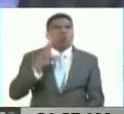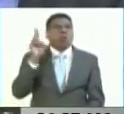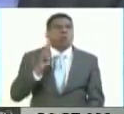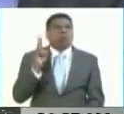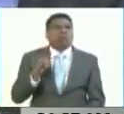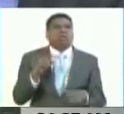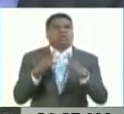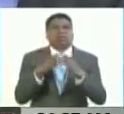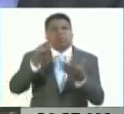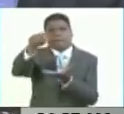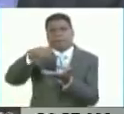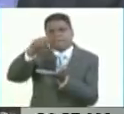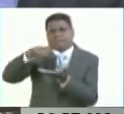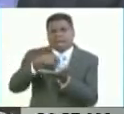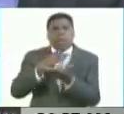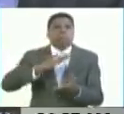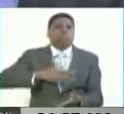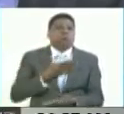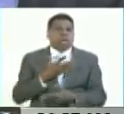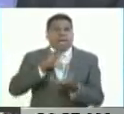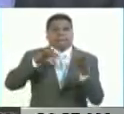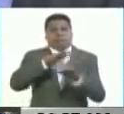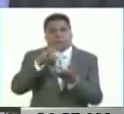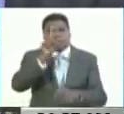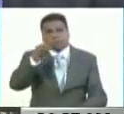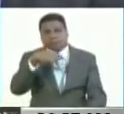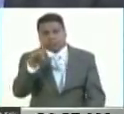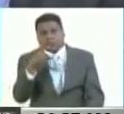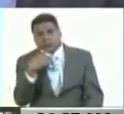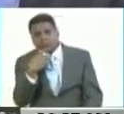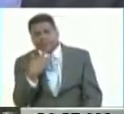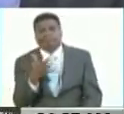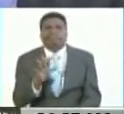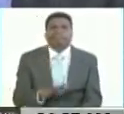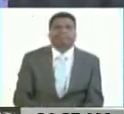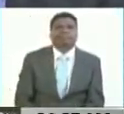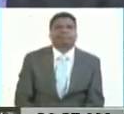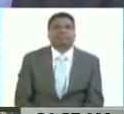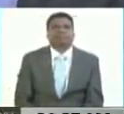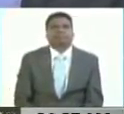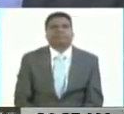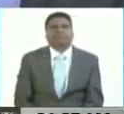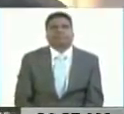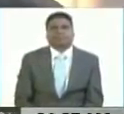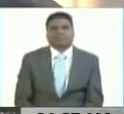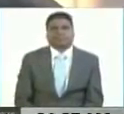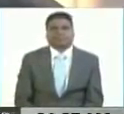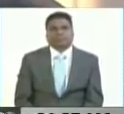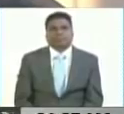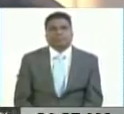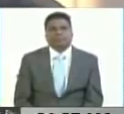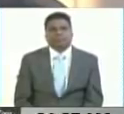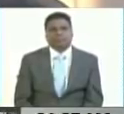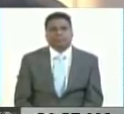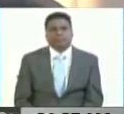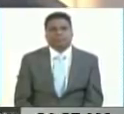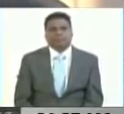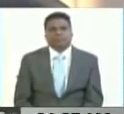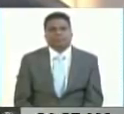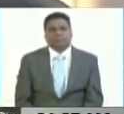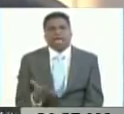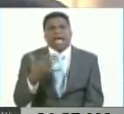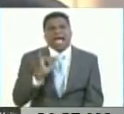haga colapsar el sistema como ocurrió el viernes? Lo que pasa es que hay un tema ahí que hay que tomarse